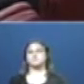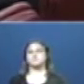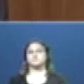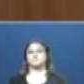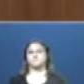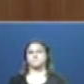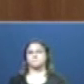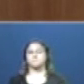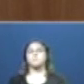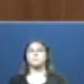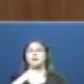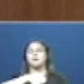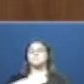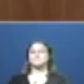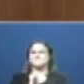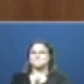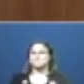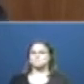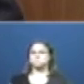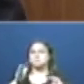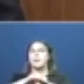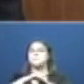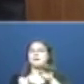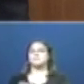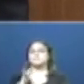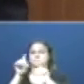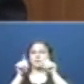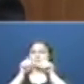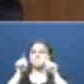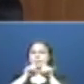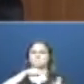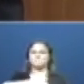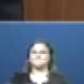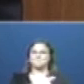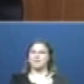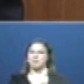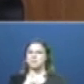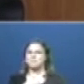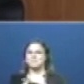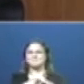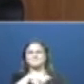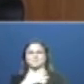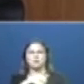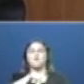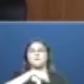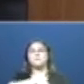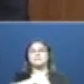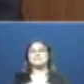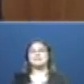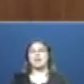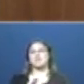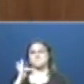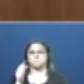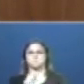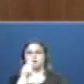estímulo el estímulo a la creación de empresas exige también disponer de un entorno fiscal más favorable en